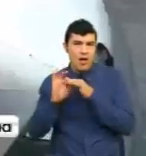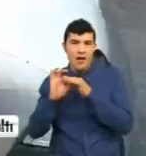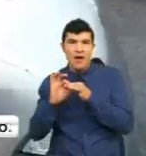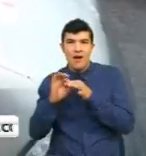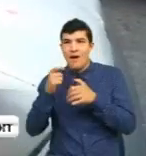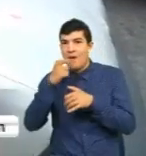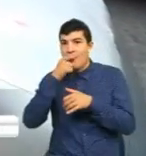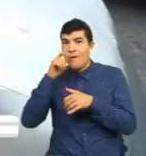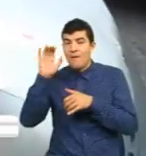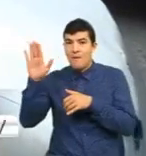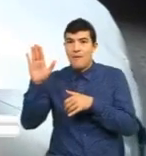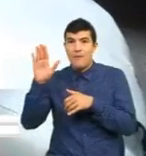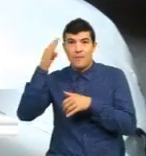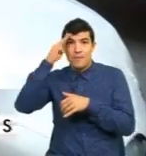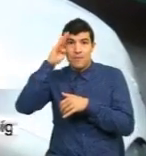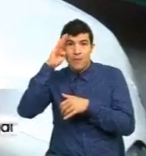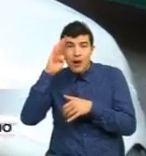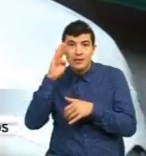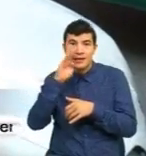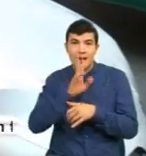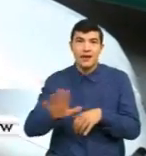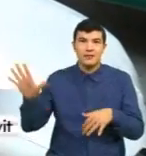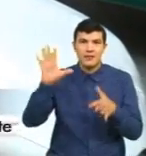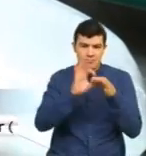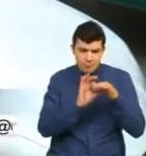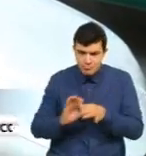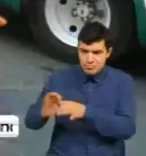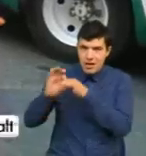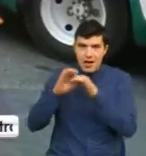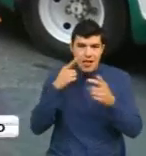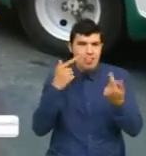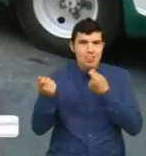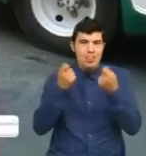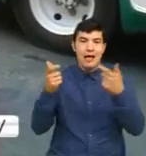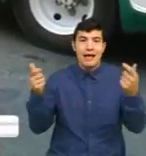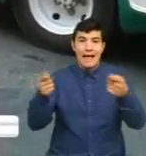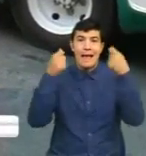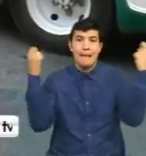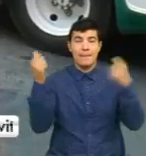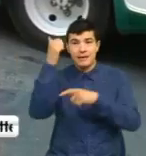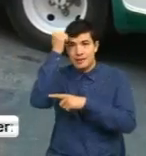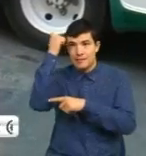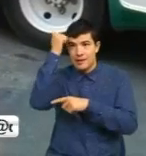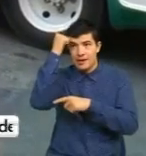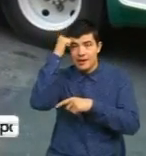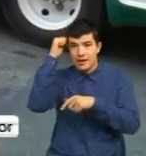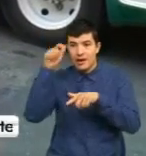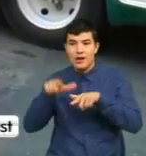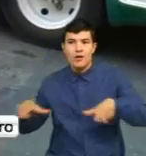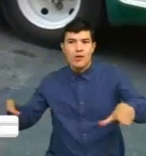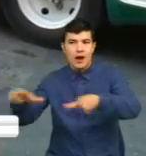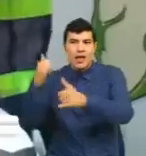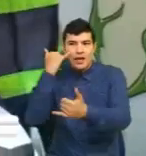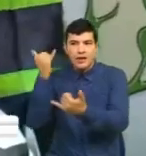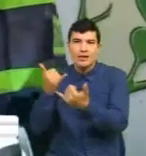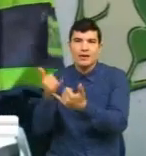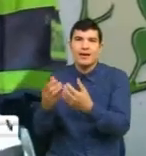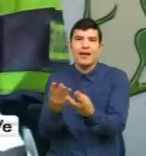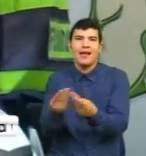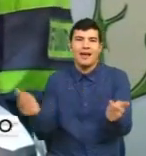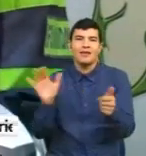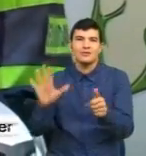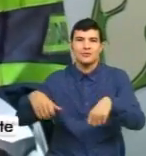y Transporte y la Policía Nacional, han venido implementando operativos y campañas pedagógicas en puntos álgidos para erradicar el